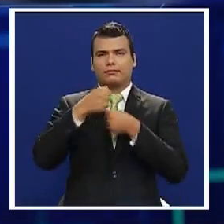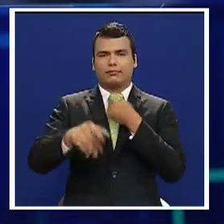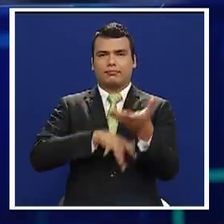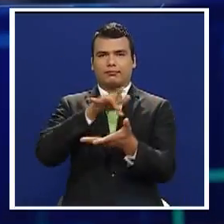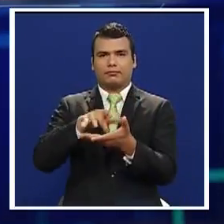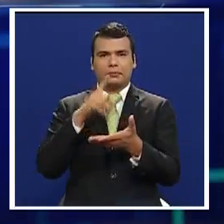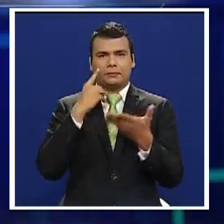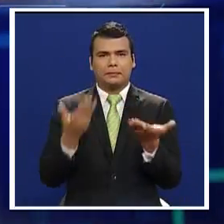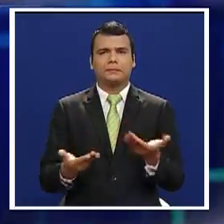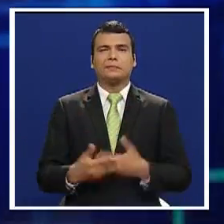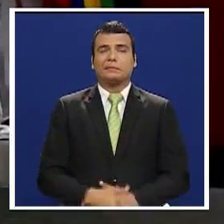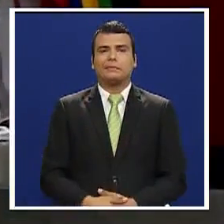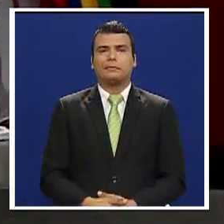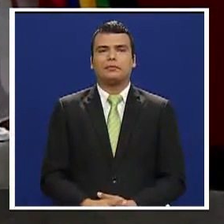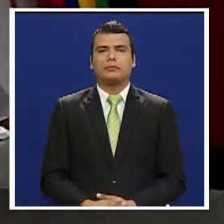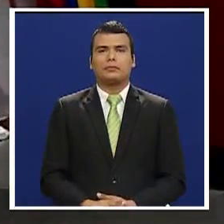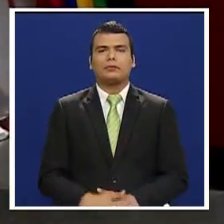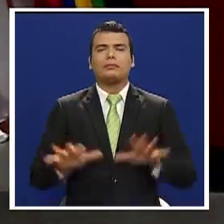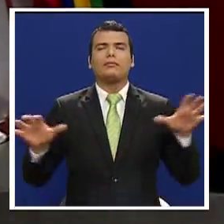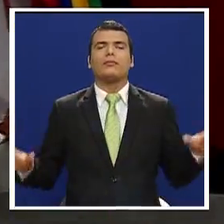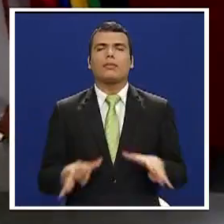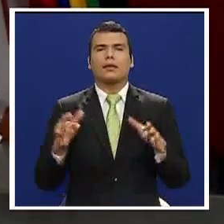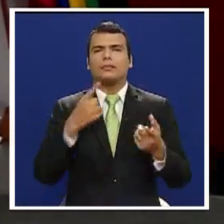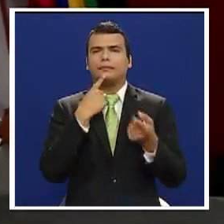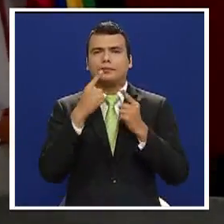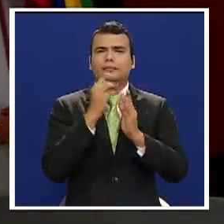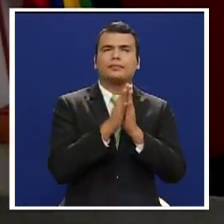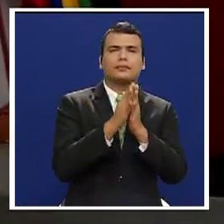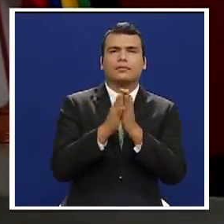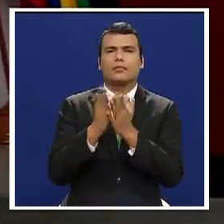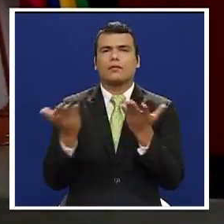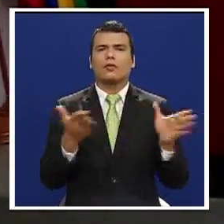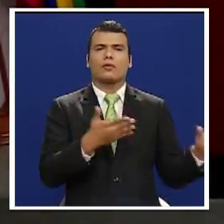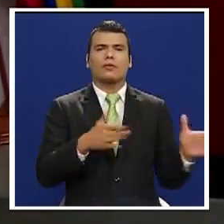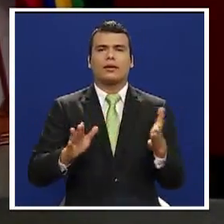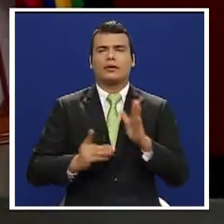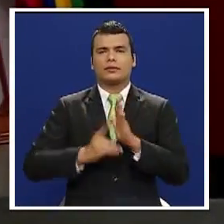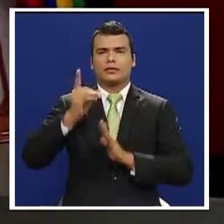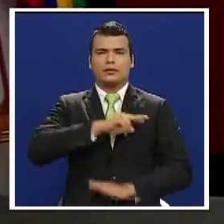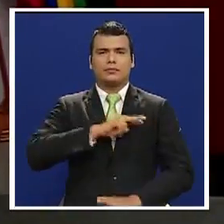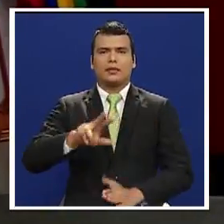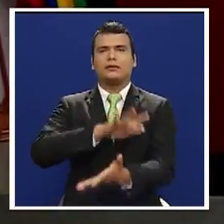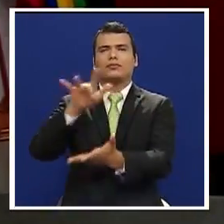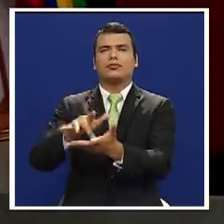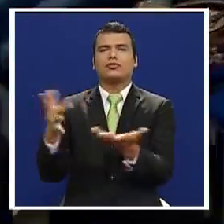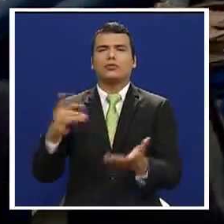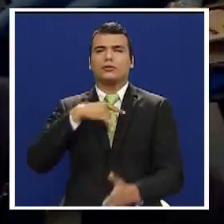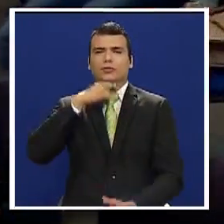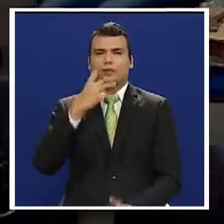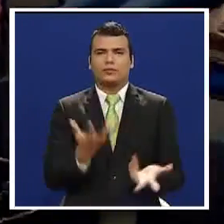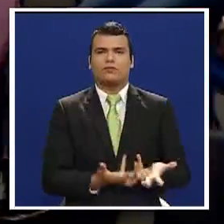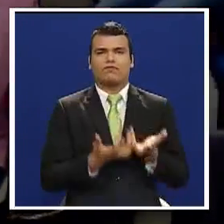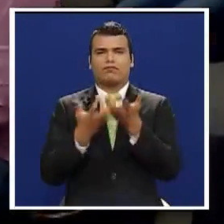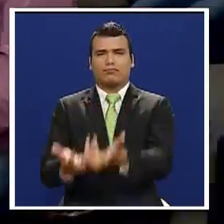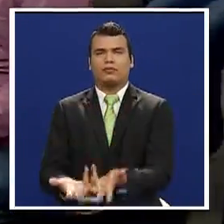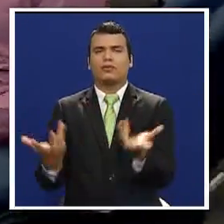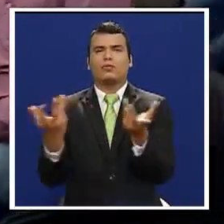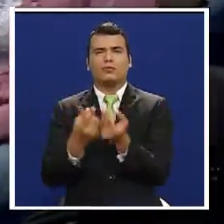medir el grado de alerta de violencia en las relaciones intrafamiliares. Y finalizó la gira de la Asamblea del Valle por 4